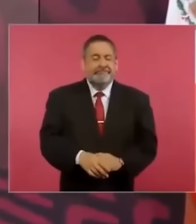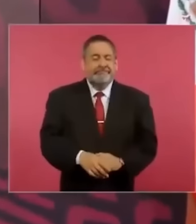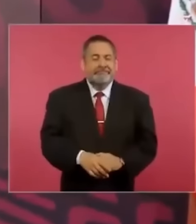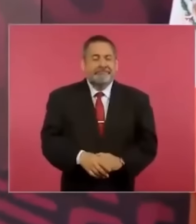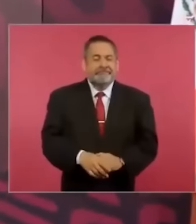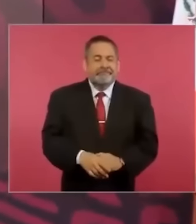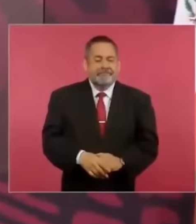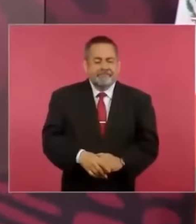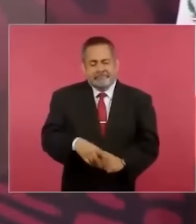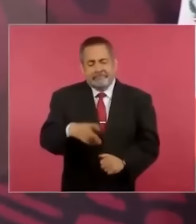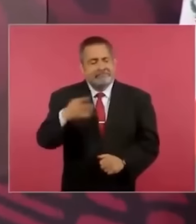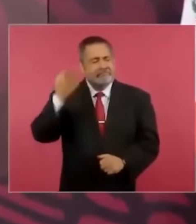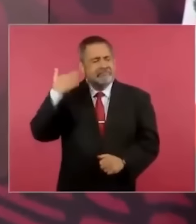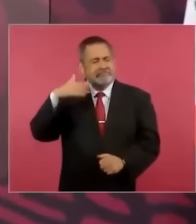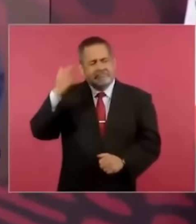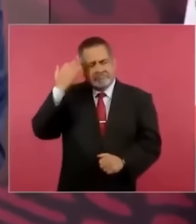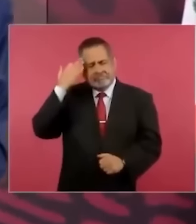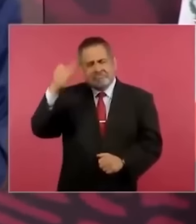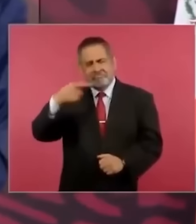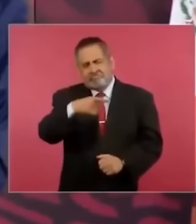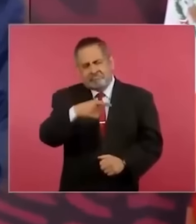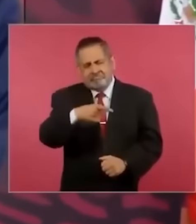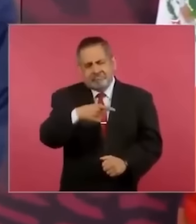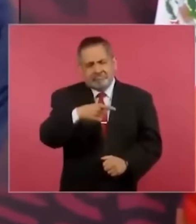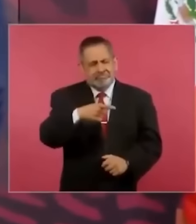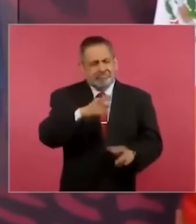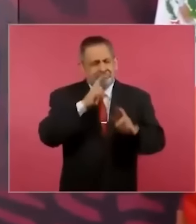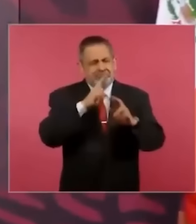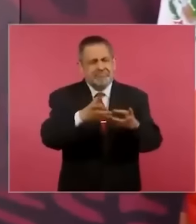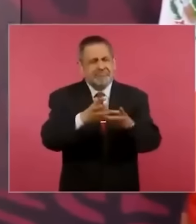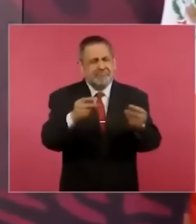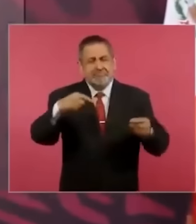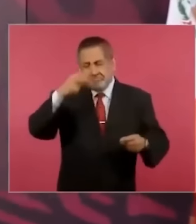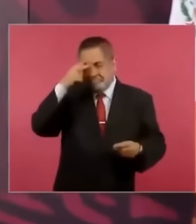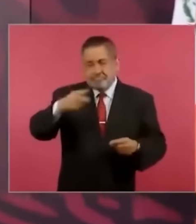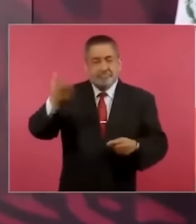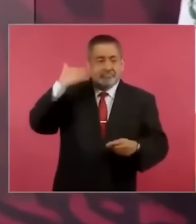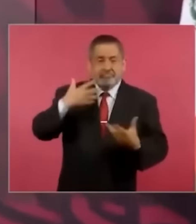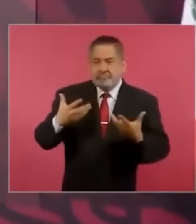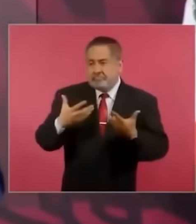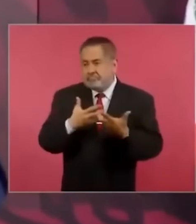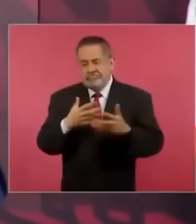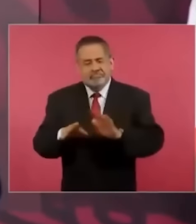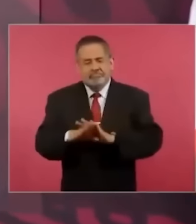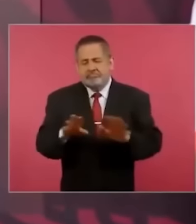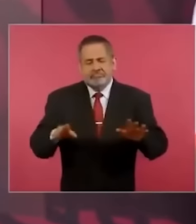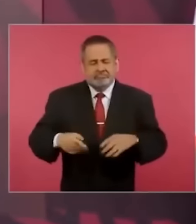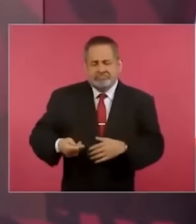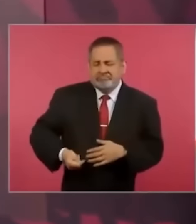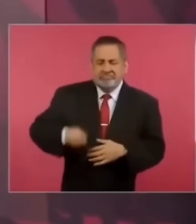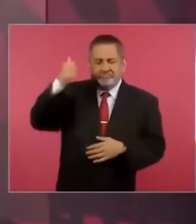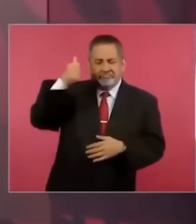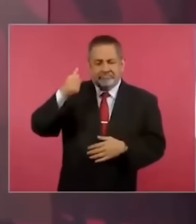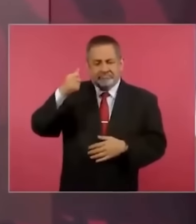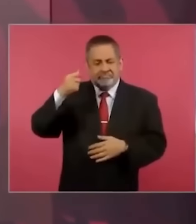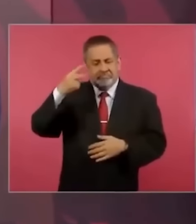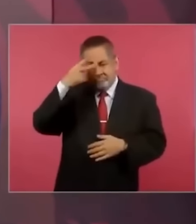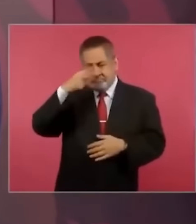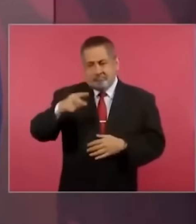Ya tiene tiempo que se resolvió ese asunto en México antes que en cualquier otro país del mundo.